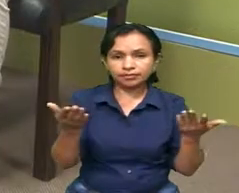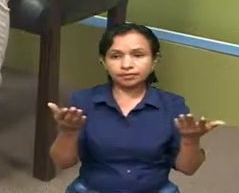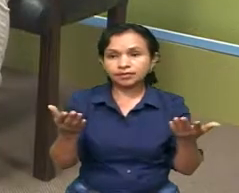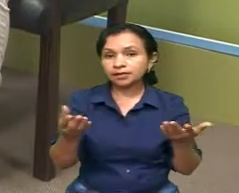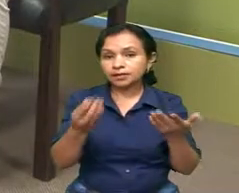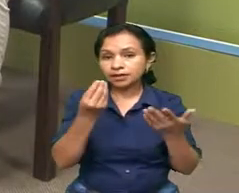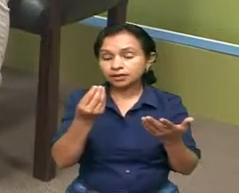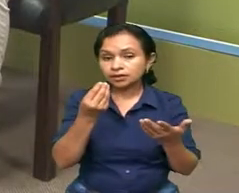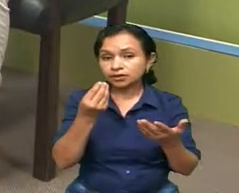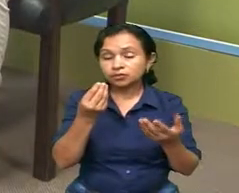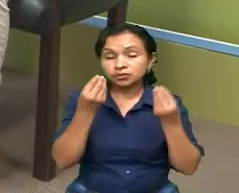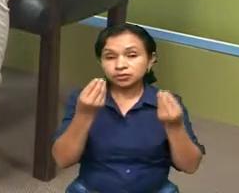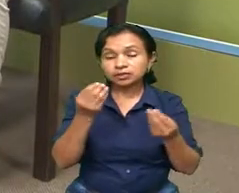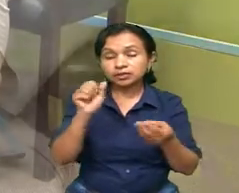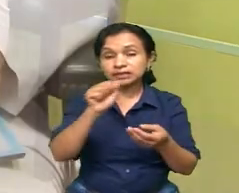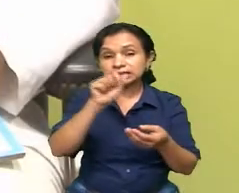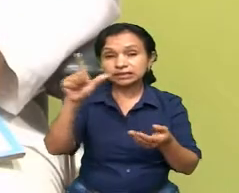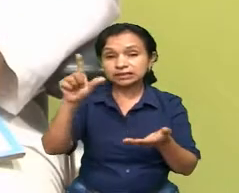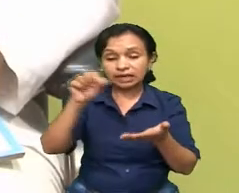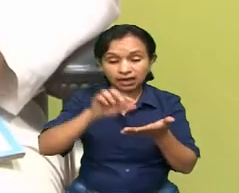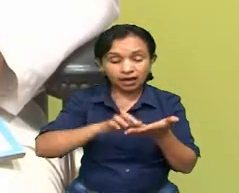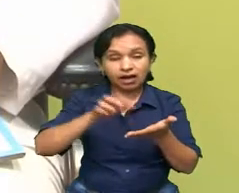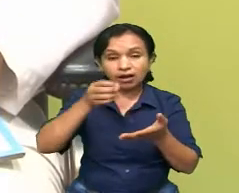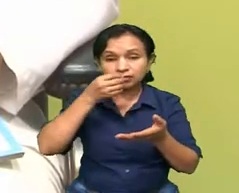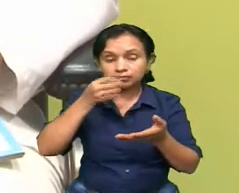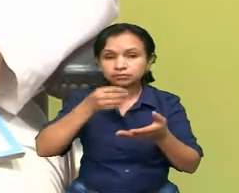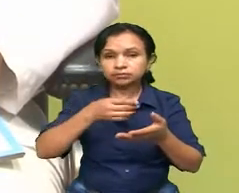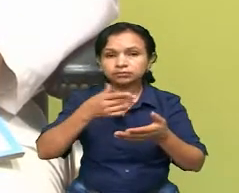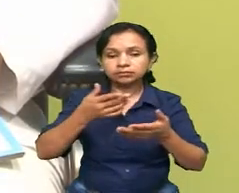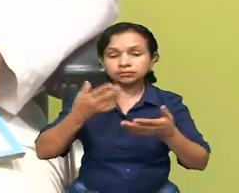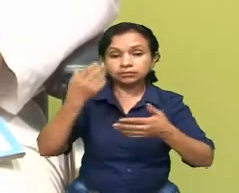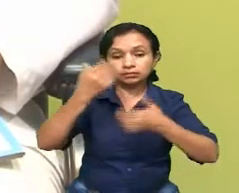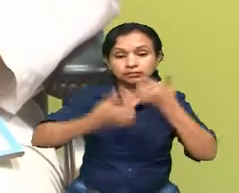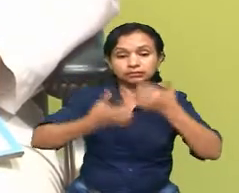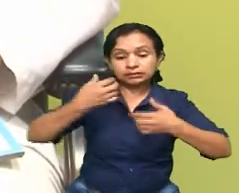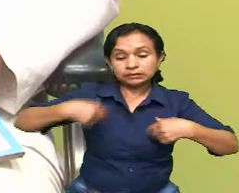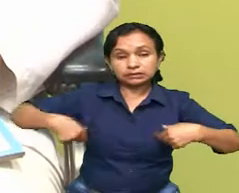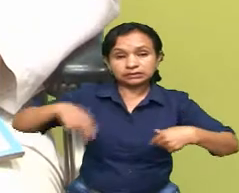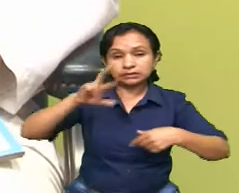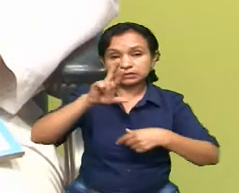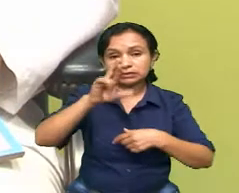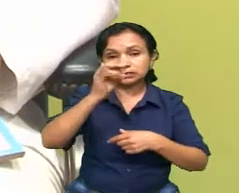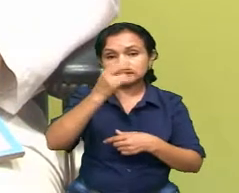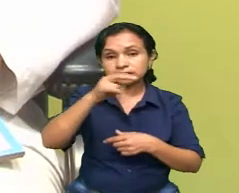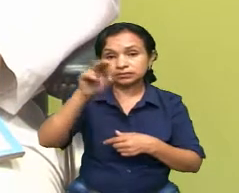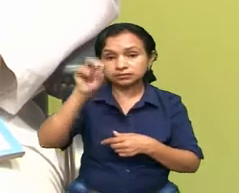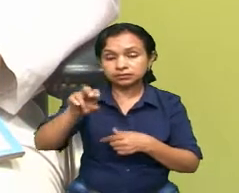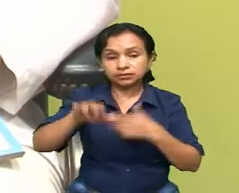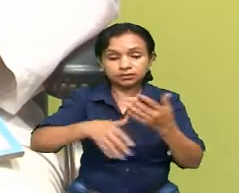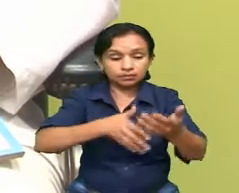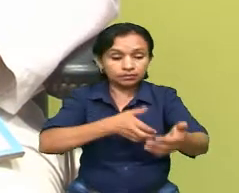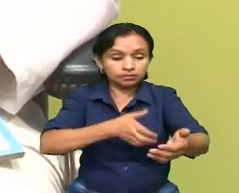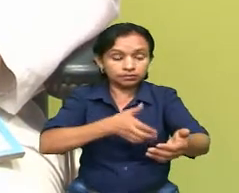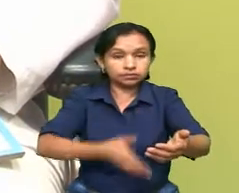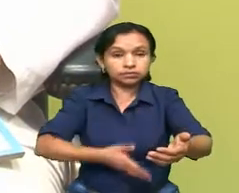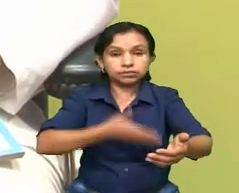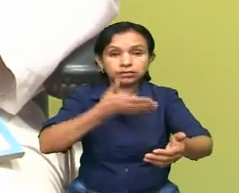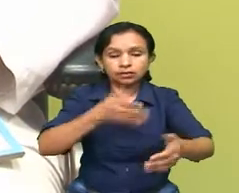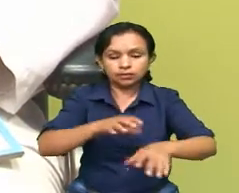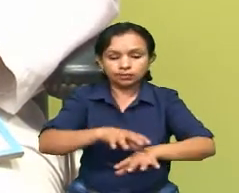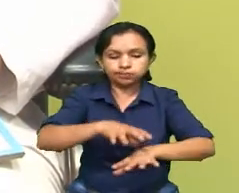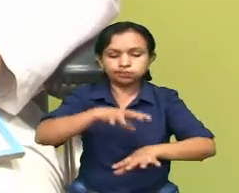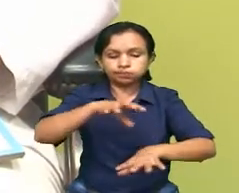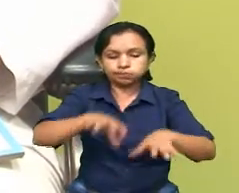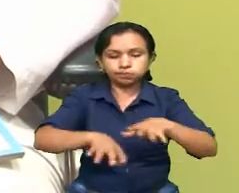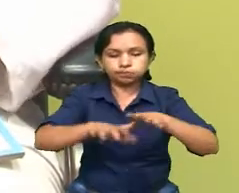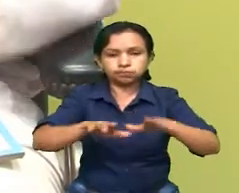comemos mucha sal, entonces uh-huh. empezamos con problemas renales, luego se sube la presión y ahí es donde viene la preeclampsia, que